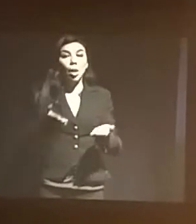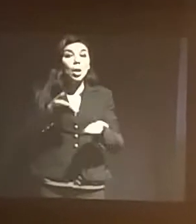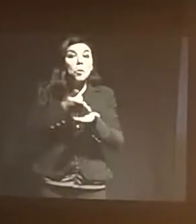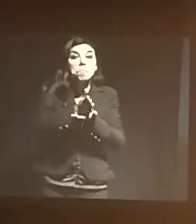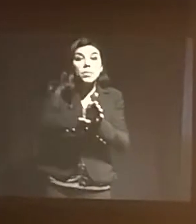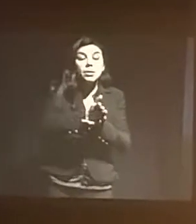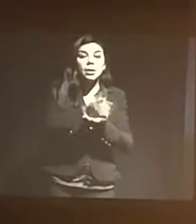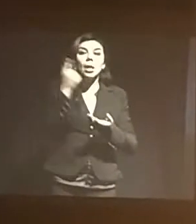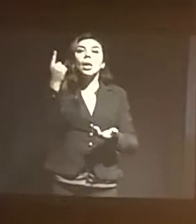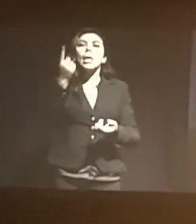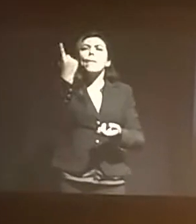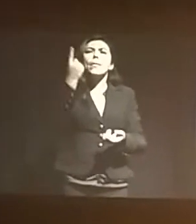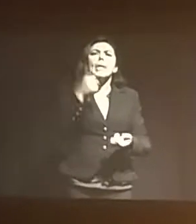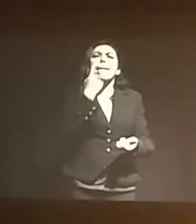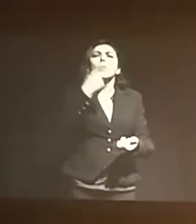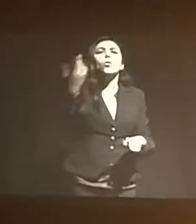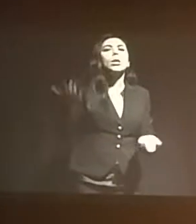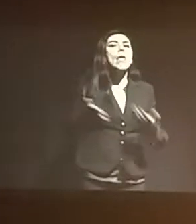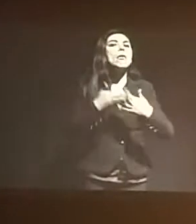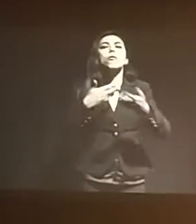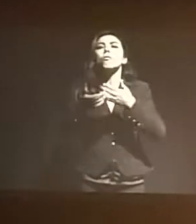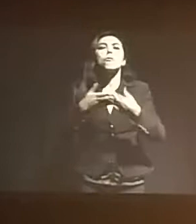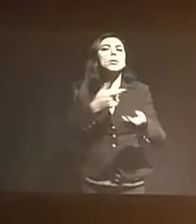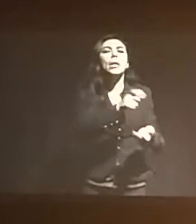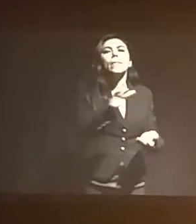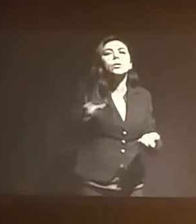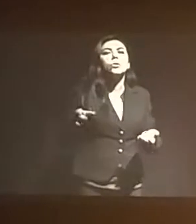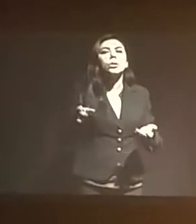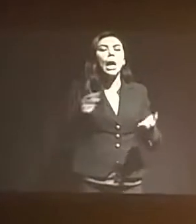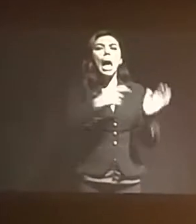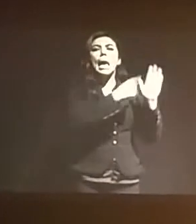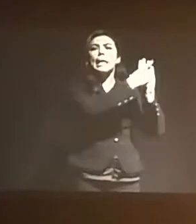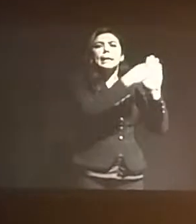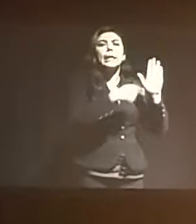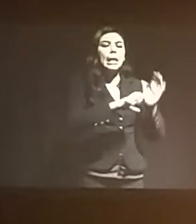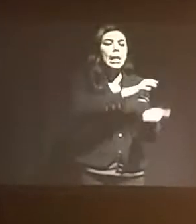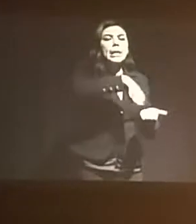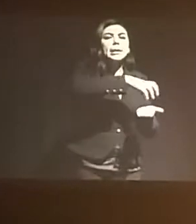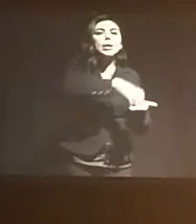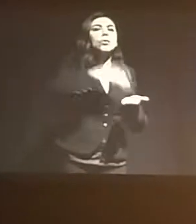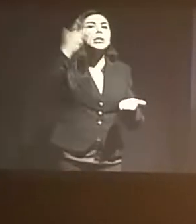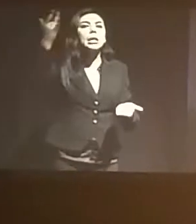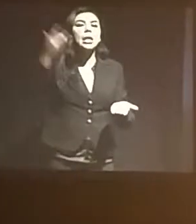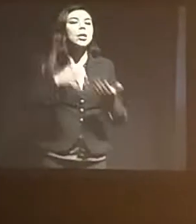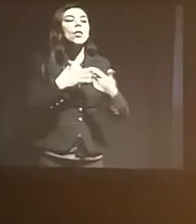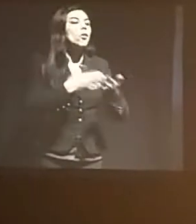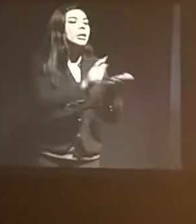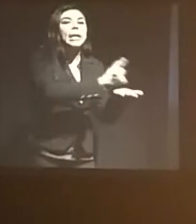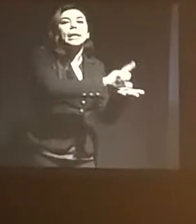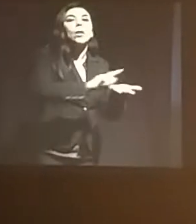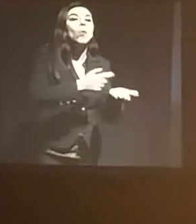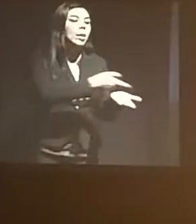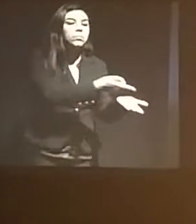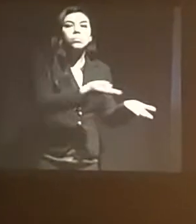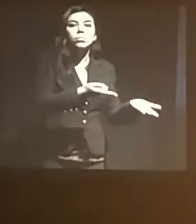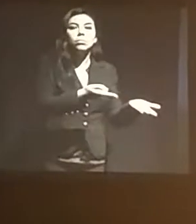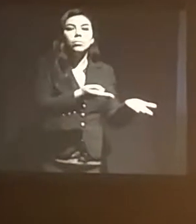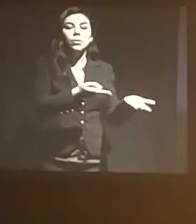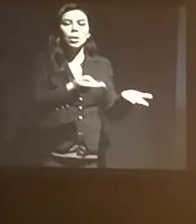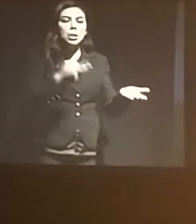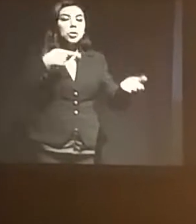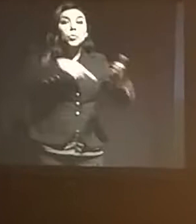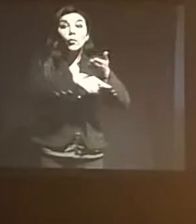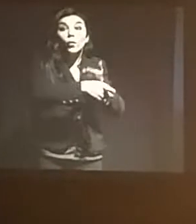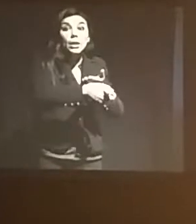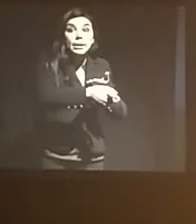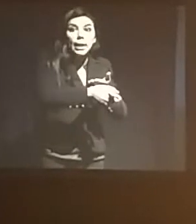primera pregunta. ¿Y las personas, dónde en este esquema de ciudad inteligente están las personas? Si